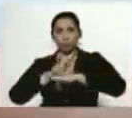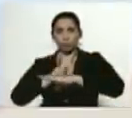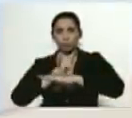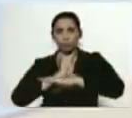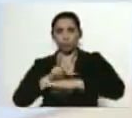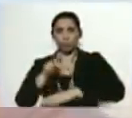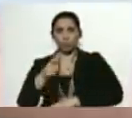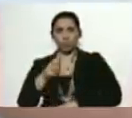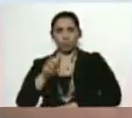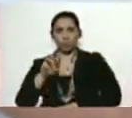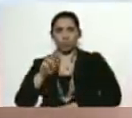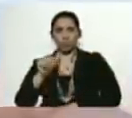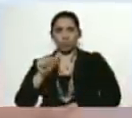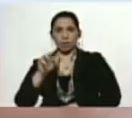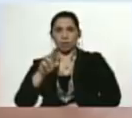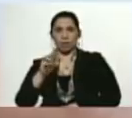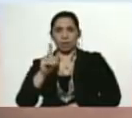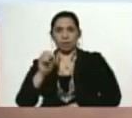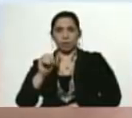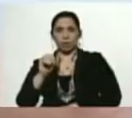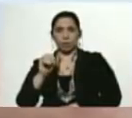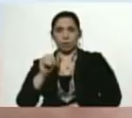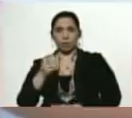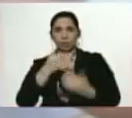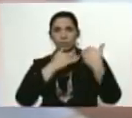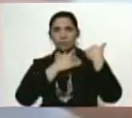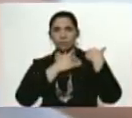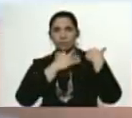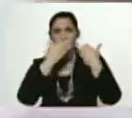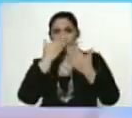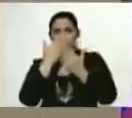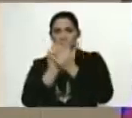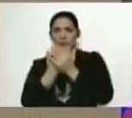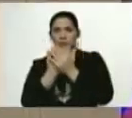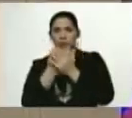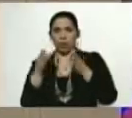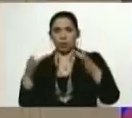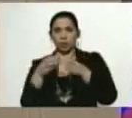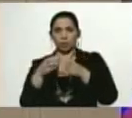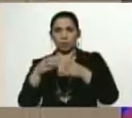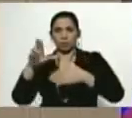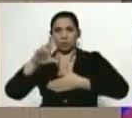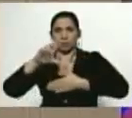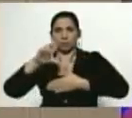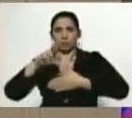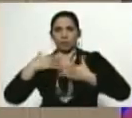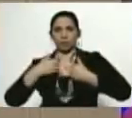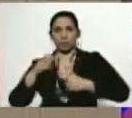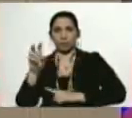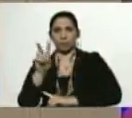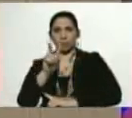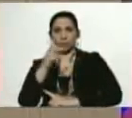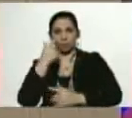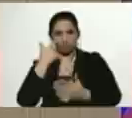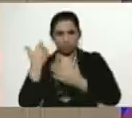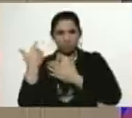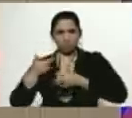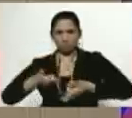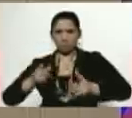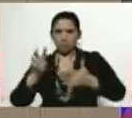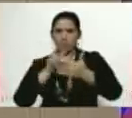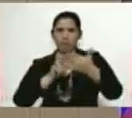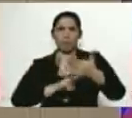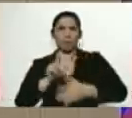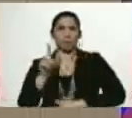Gerardo De Cosio, representante ante la OPS en Venezuela. Yo me voy a permitir leerlo para que